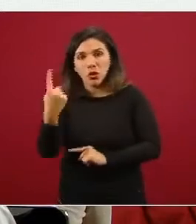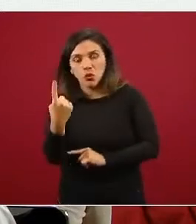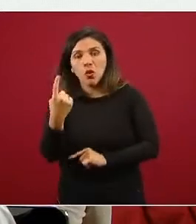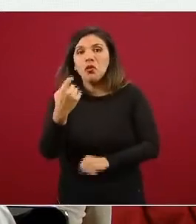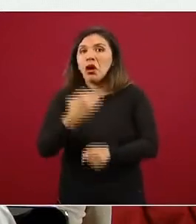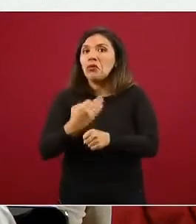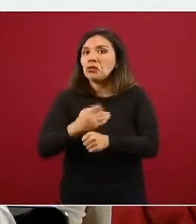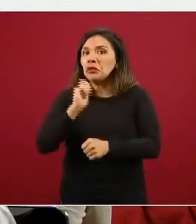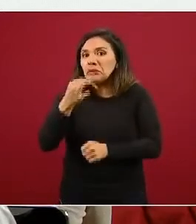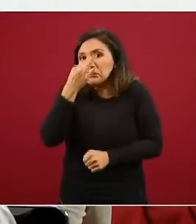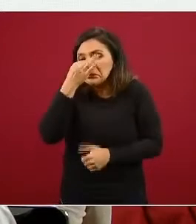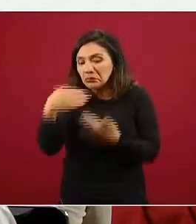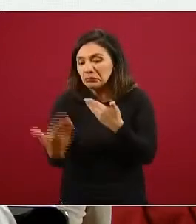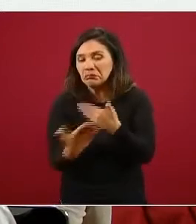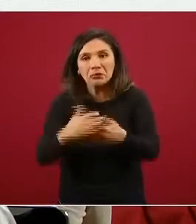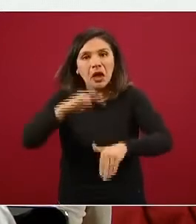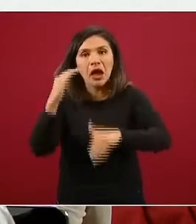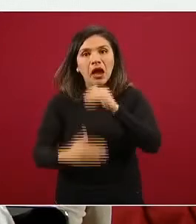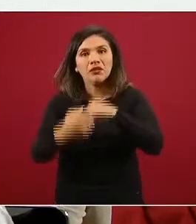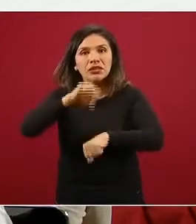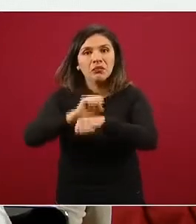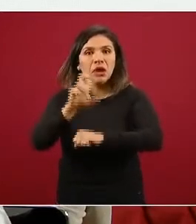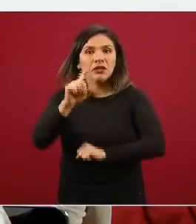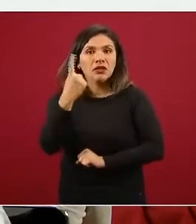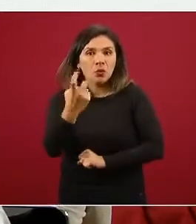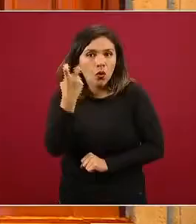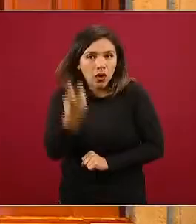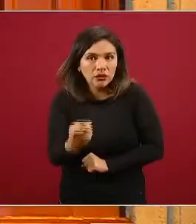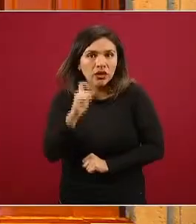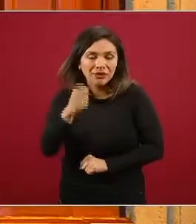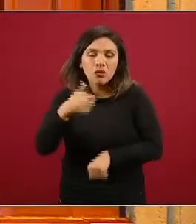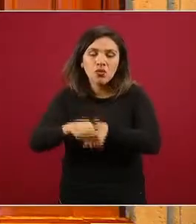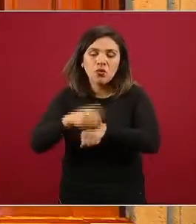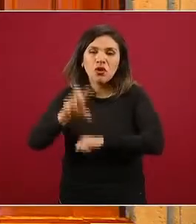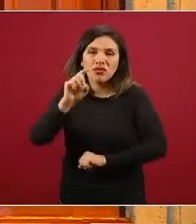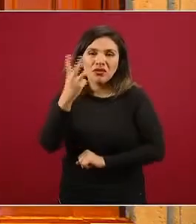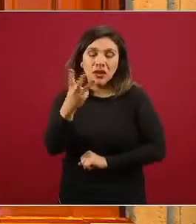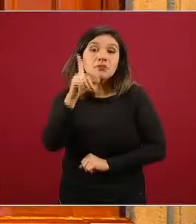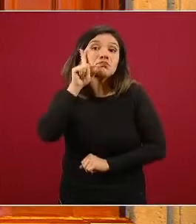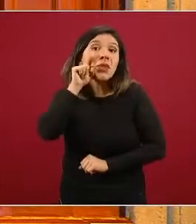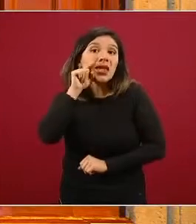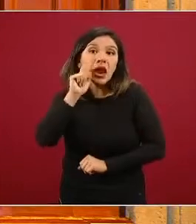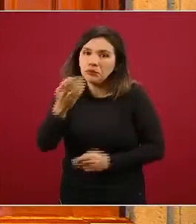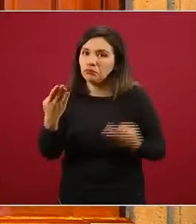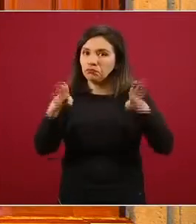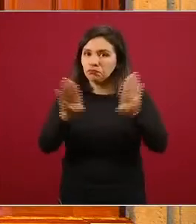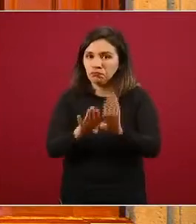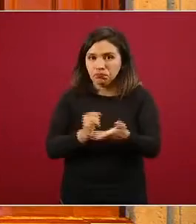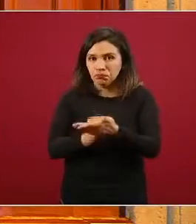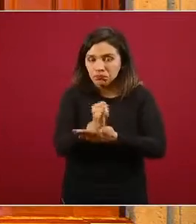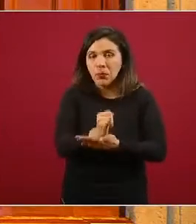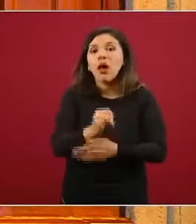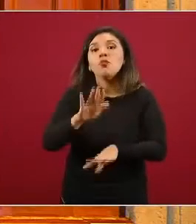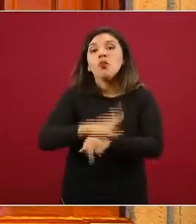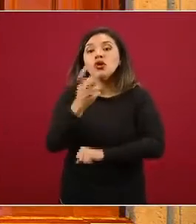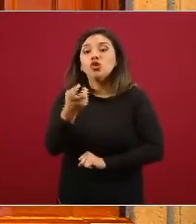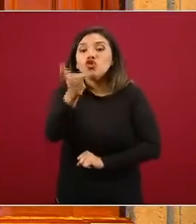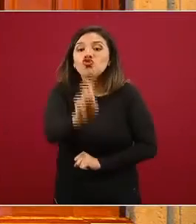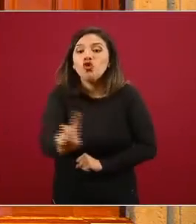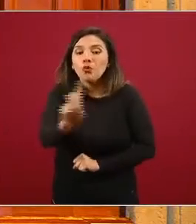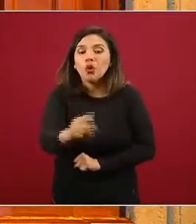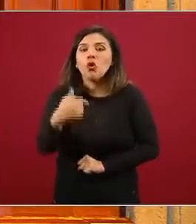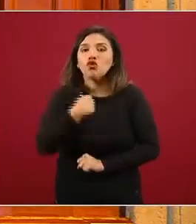estamos prácticamente a punto de cerrar esta semana epidemiológica, que es la 33, el día de mañana cerraría, por lo tanto el domingo estaremos